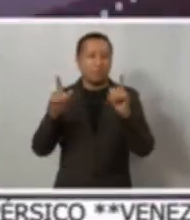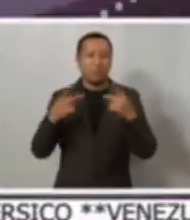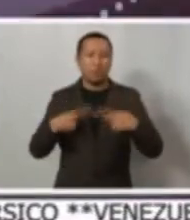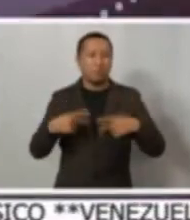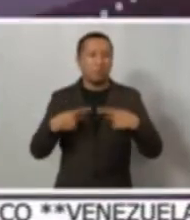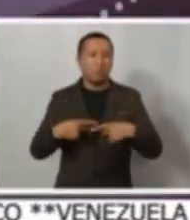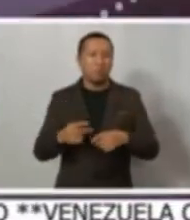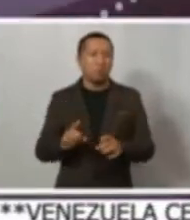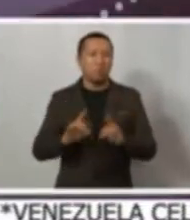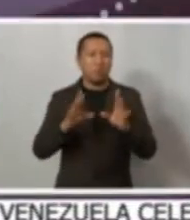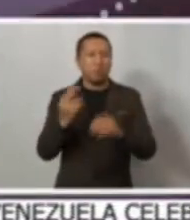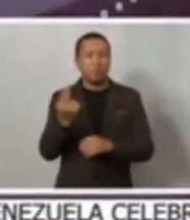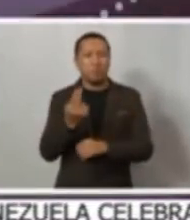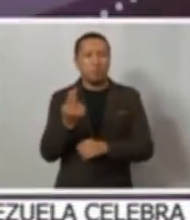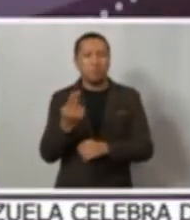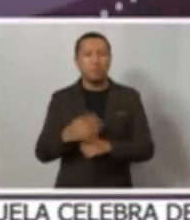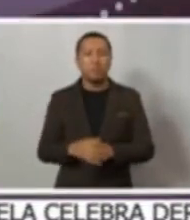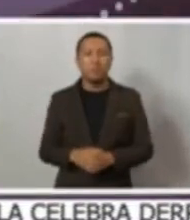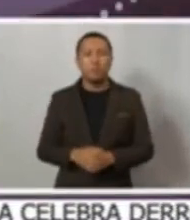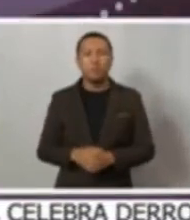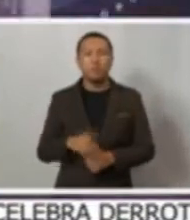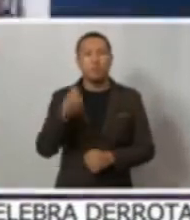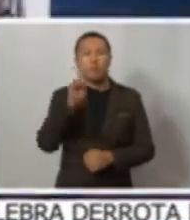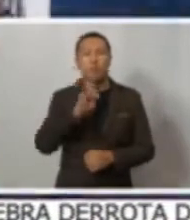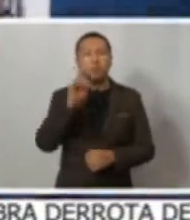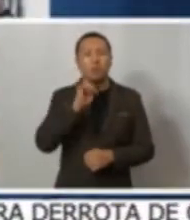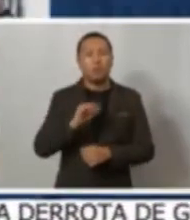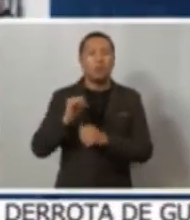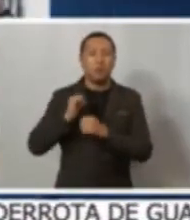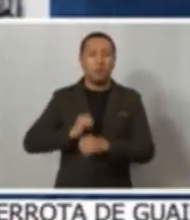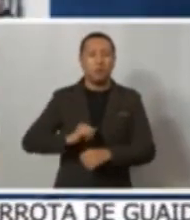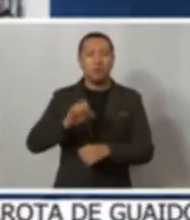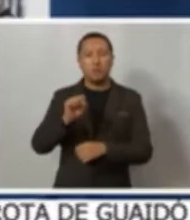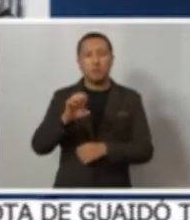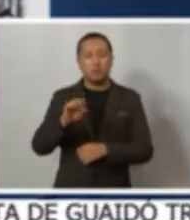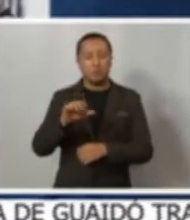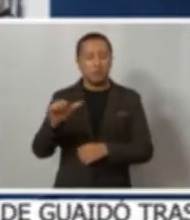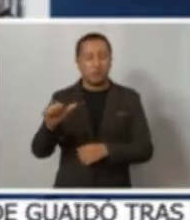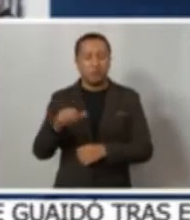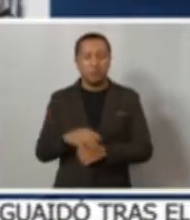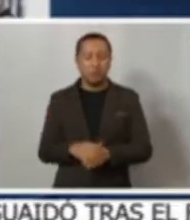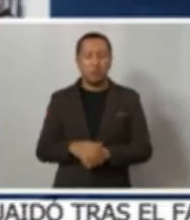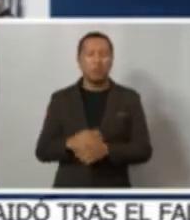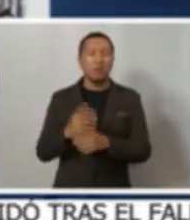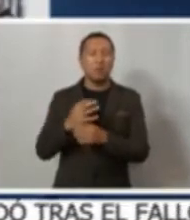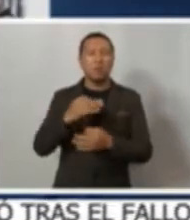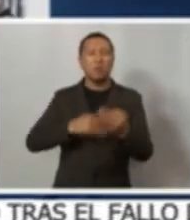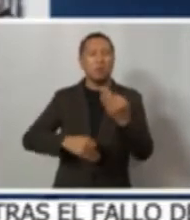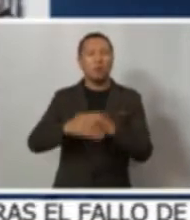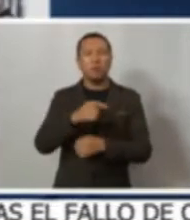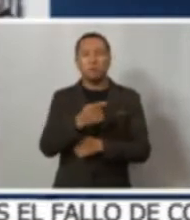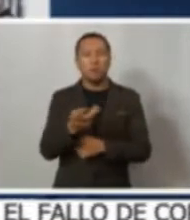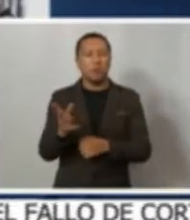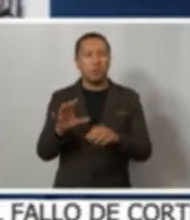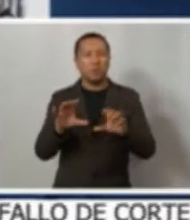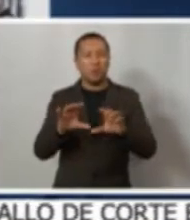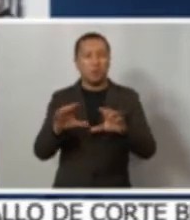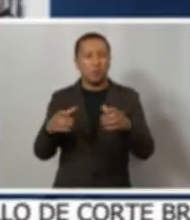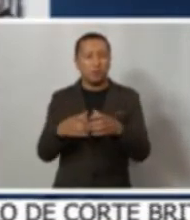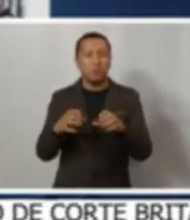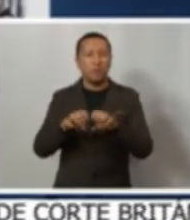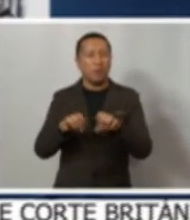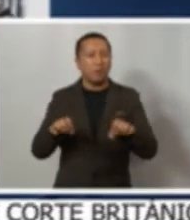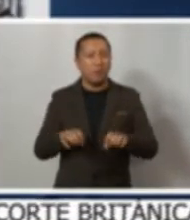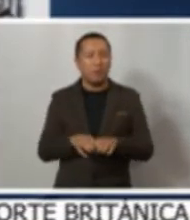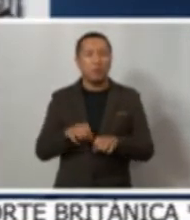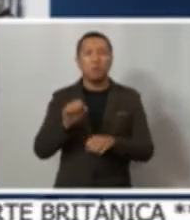La secretaria estatal de Salud, Alejandra Aguirre Crespo, dio a conocer que todo el personal de las áreas de vectores, riesgos sanitarios y atención médica, en coordinación con las